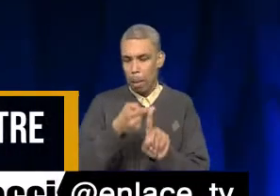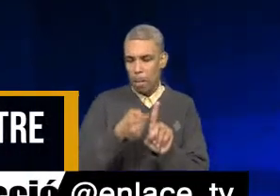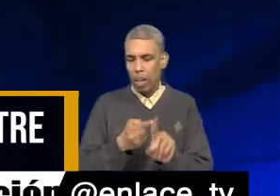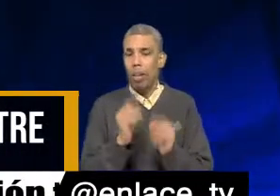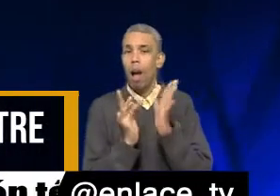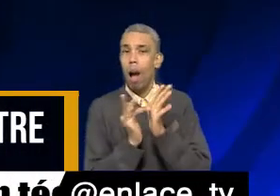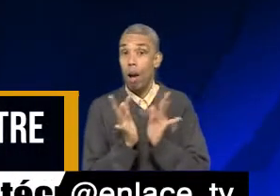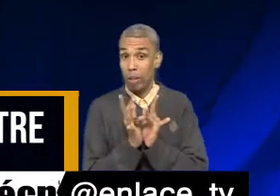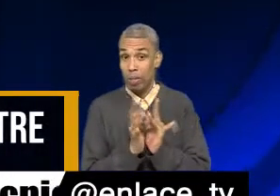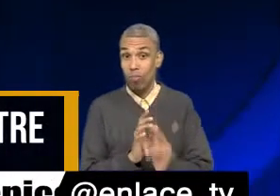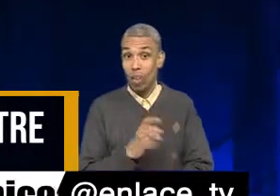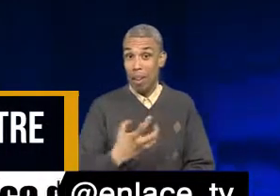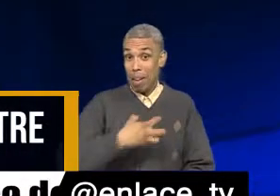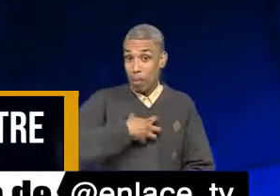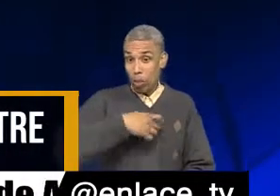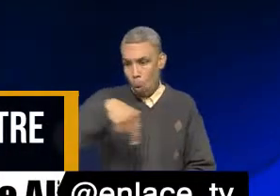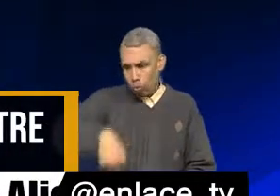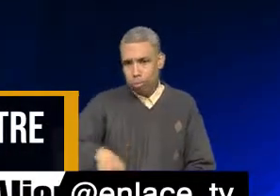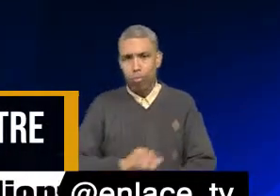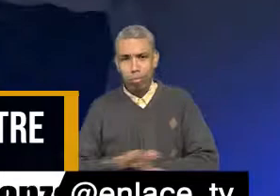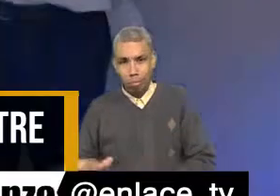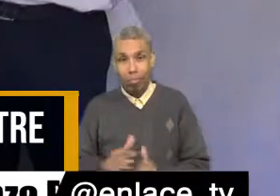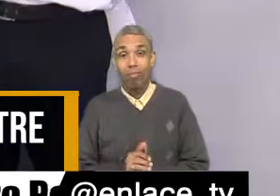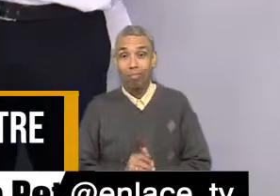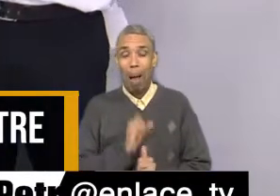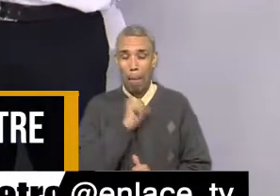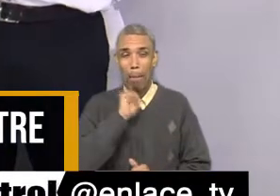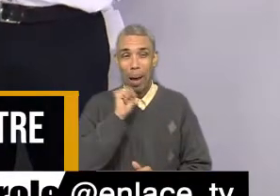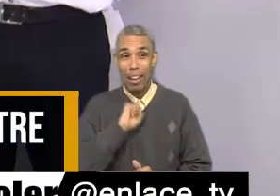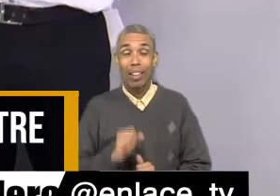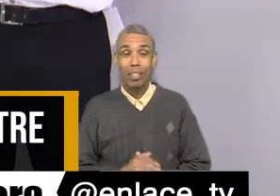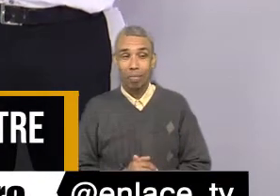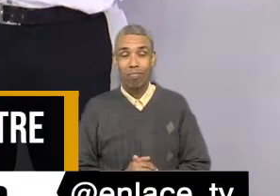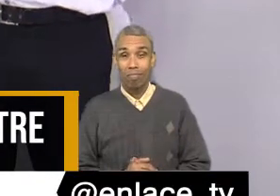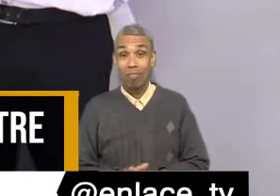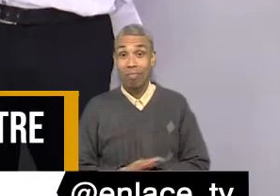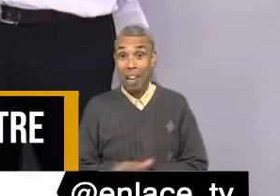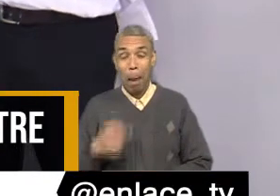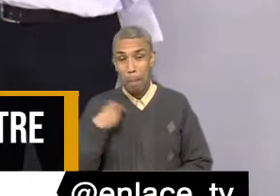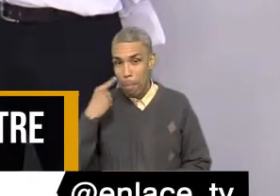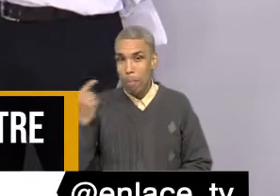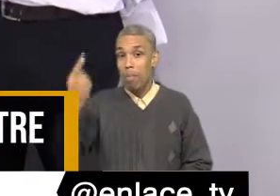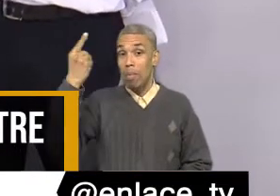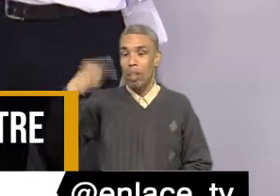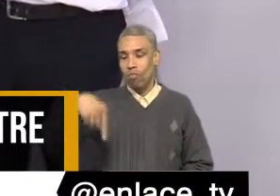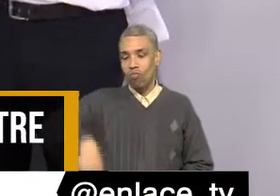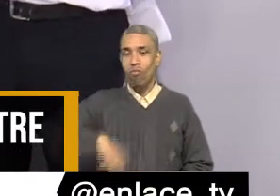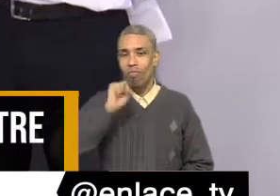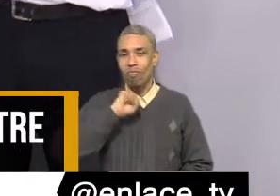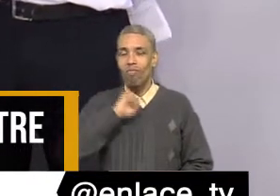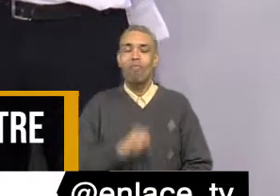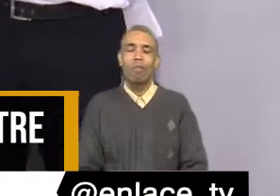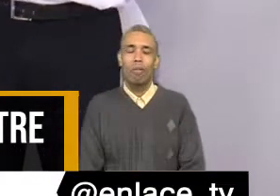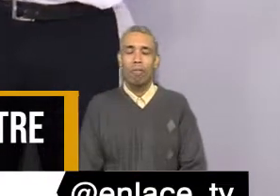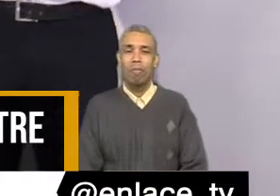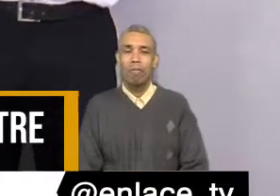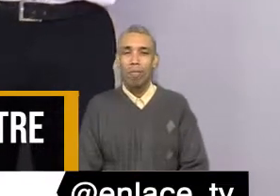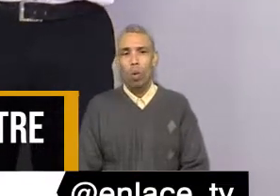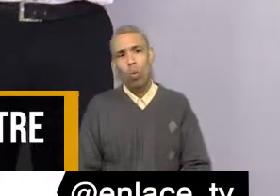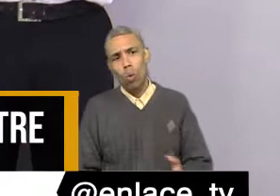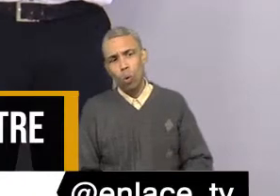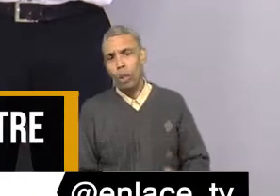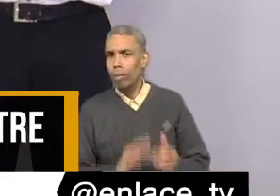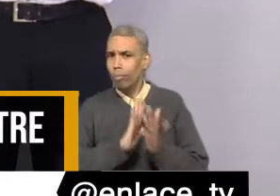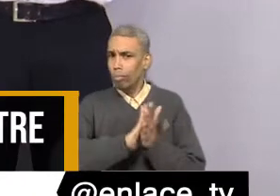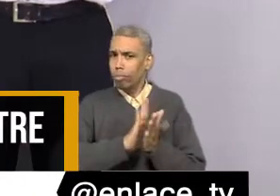que muy bien lo ganamos en todo Santander, que es en Barranca Bermeja y es la primera vez que se va a hacer acá en esta ciudad. Excelente noticia. Bueno,